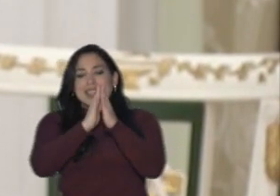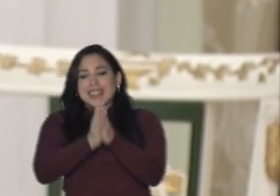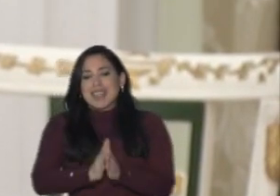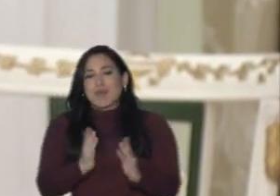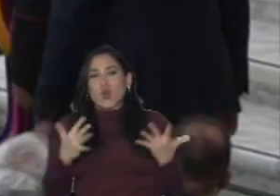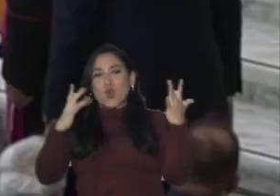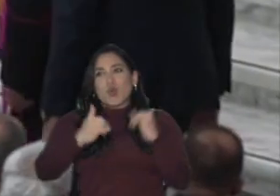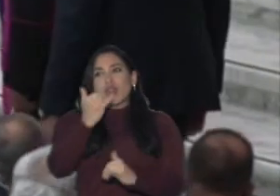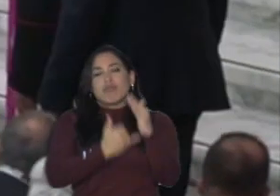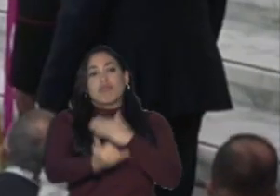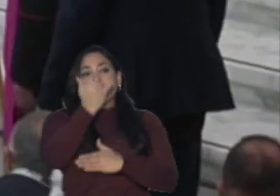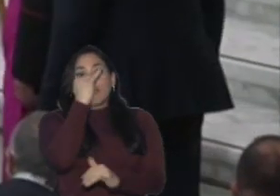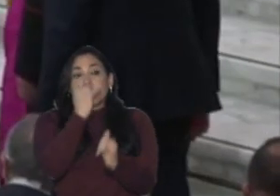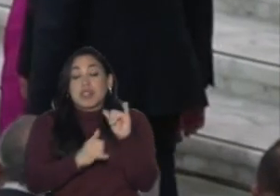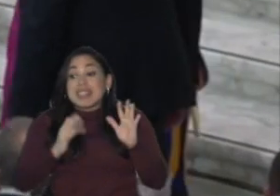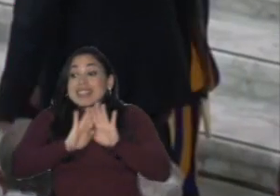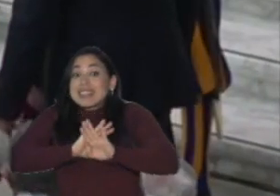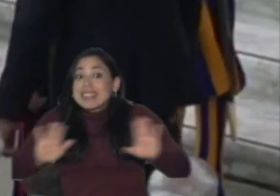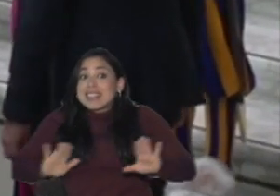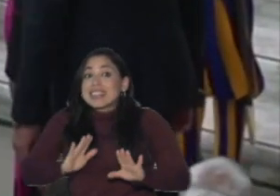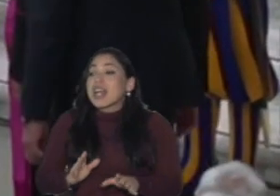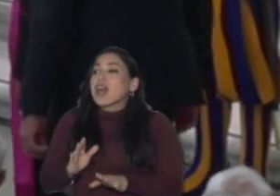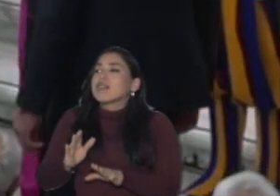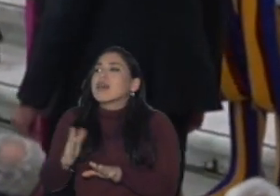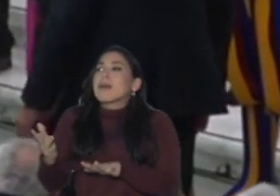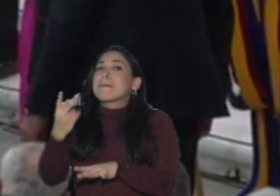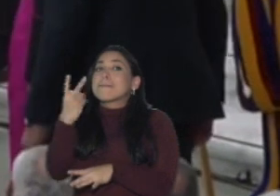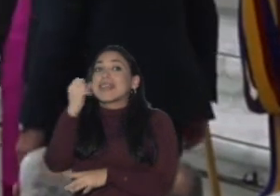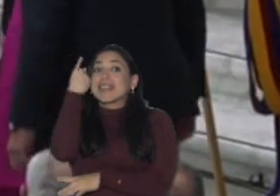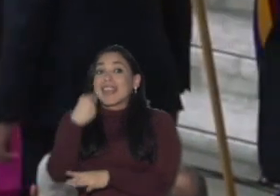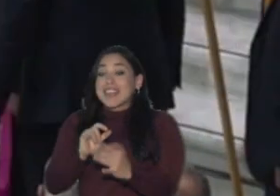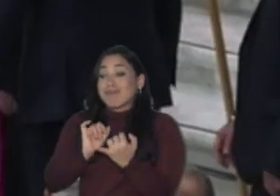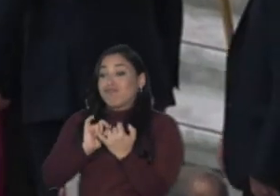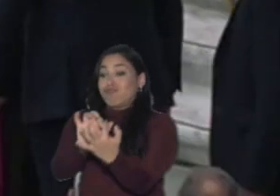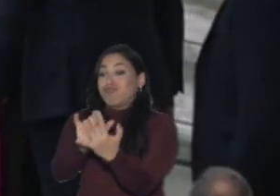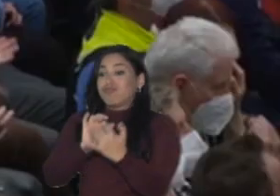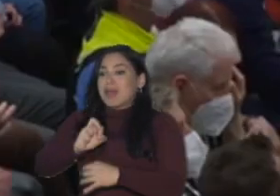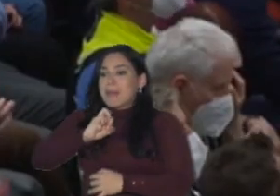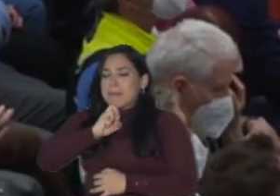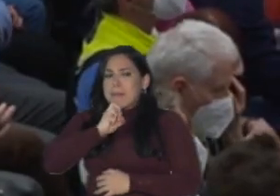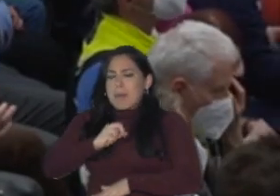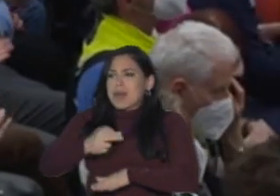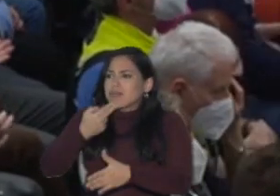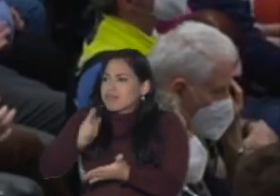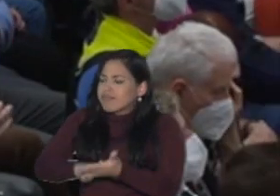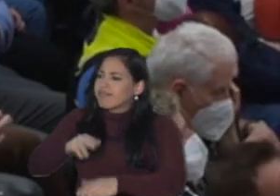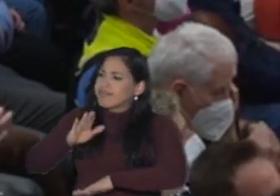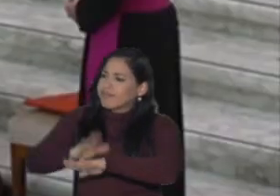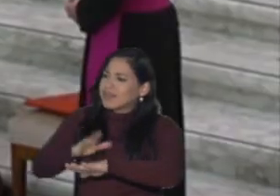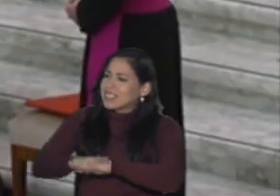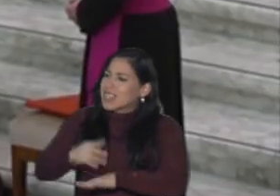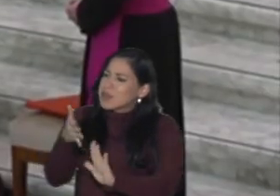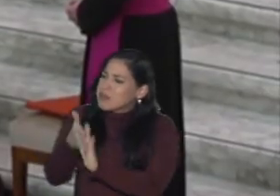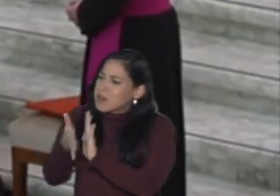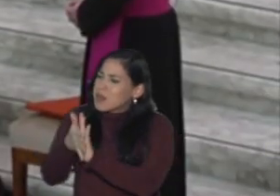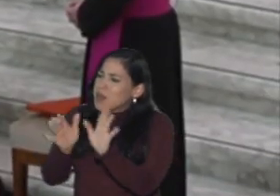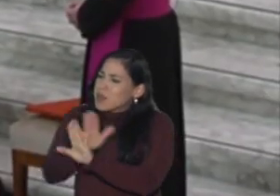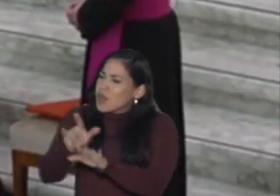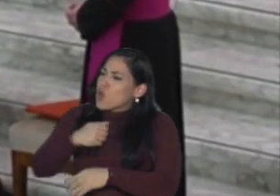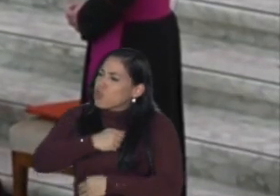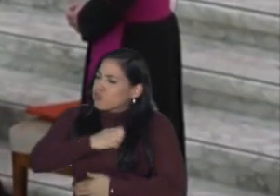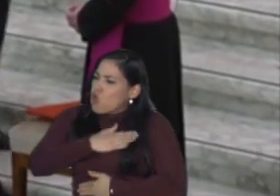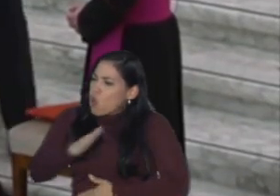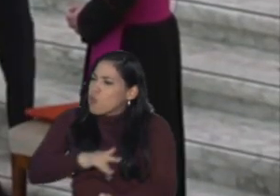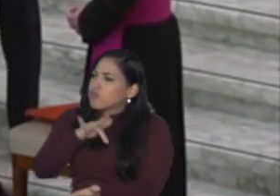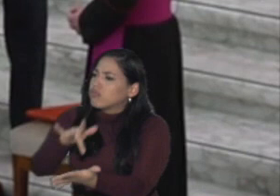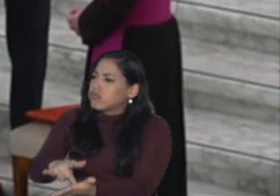su cumpleaños. Además, cuando se habían cumplido apenas 20 días de guerra, el Papa envió al presidente ruso un mensaje de que estaba